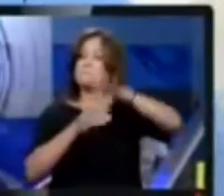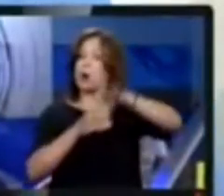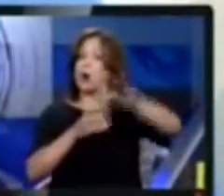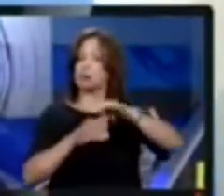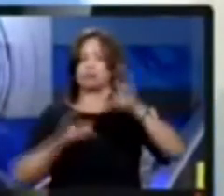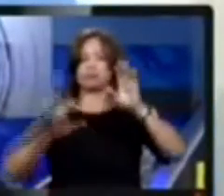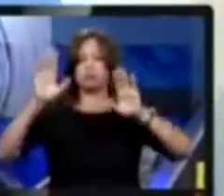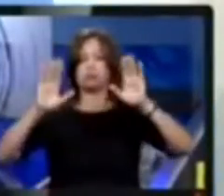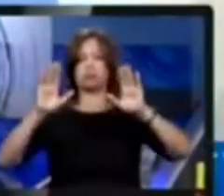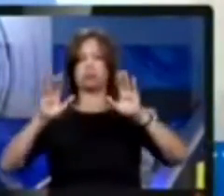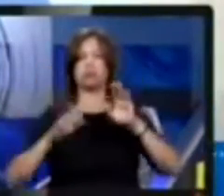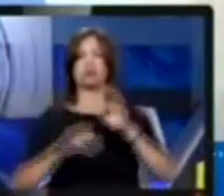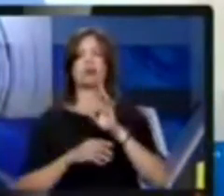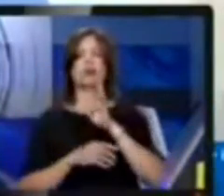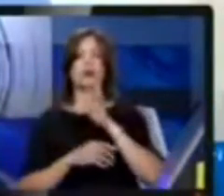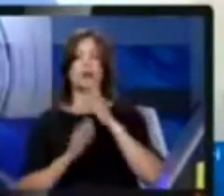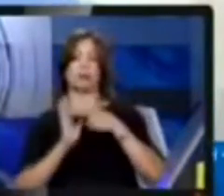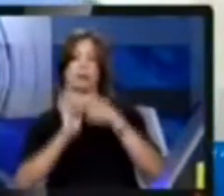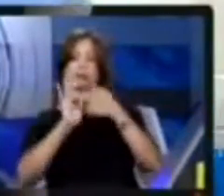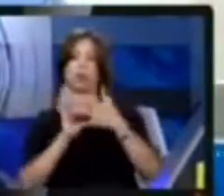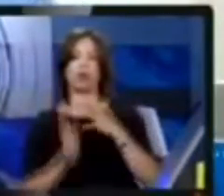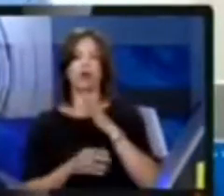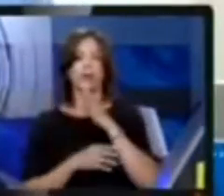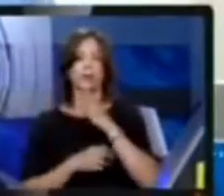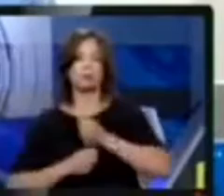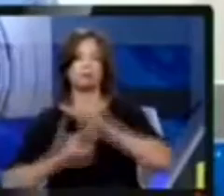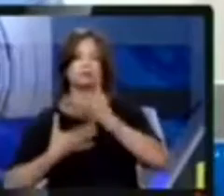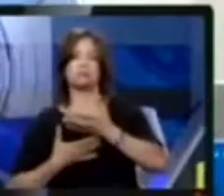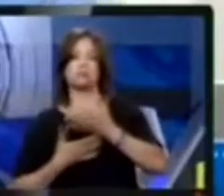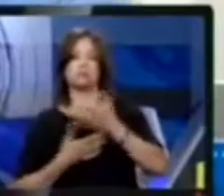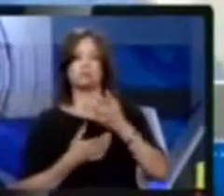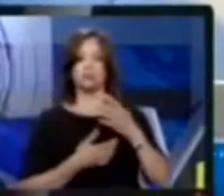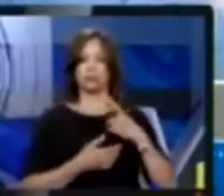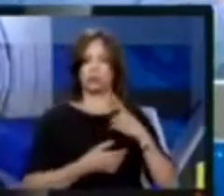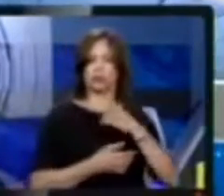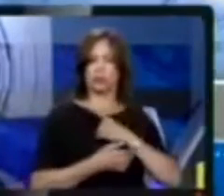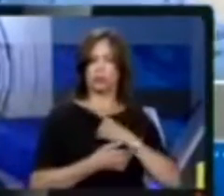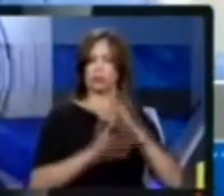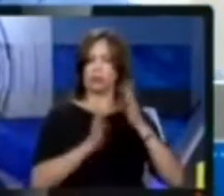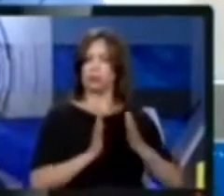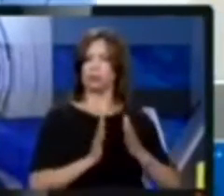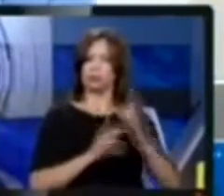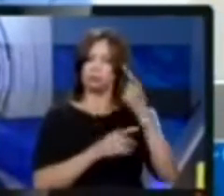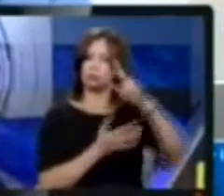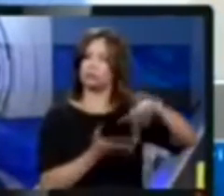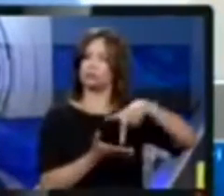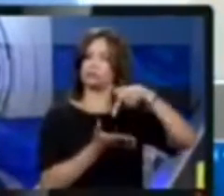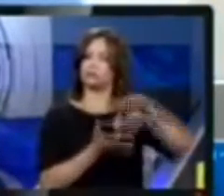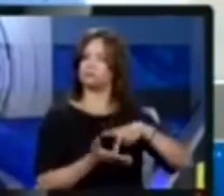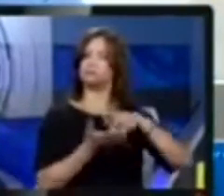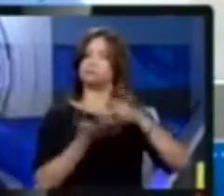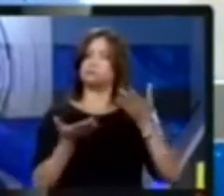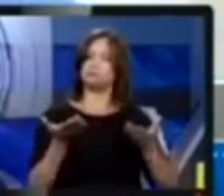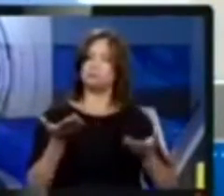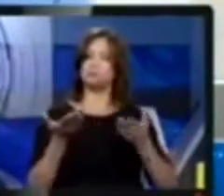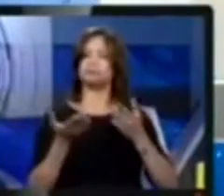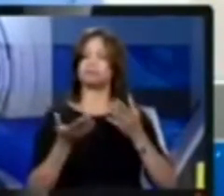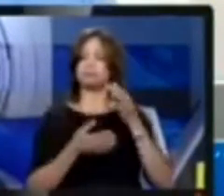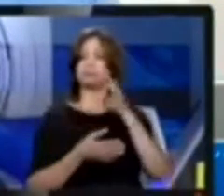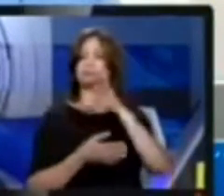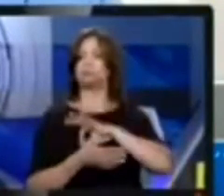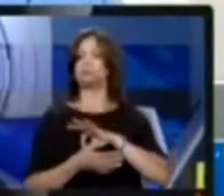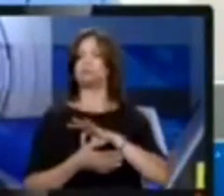sistemáticamente. Hablaba el vocero, hablaba el diputado por la provincia que